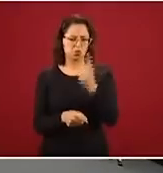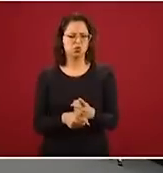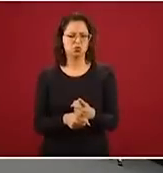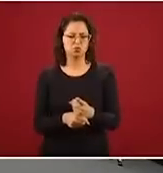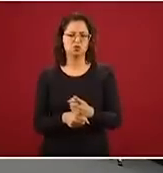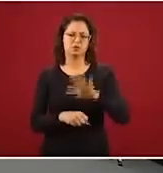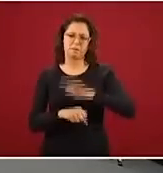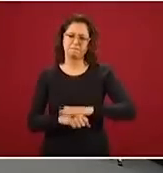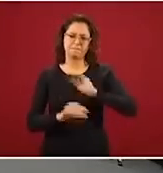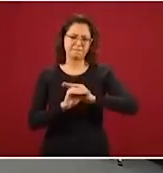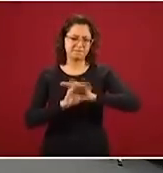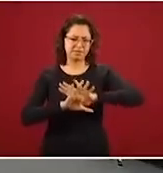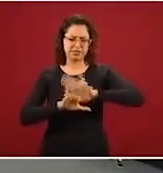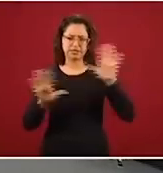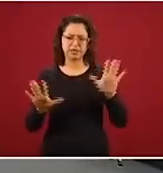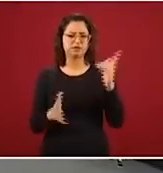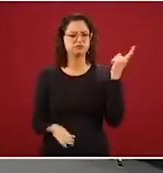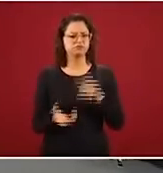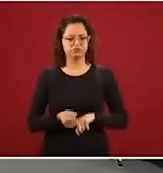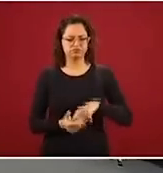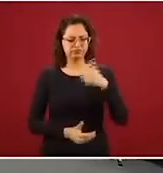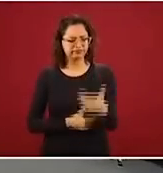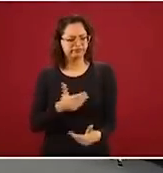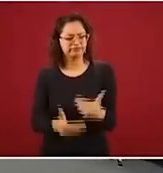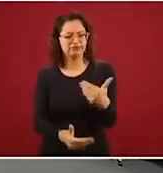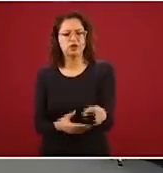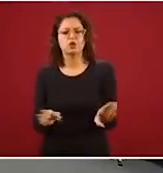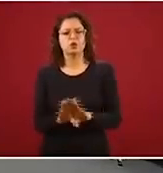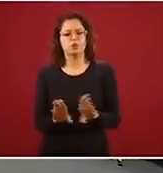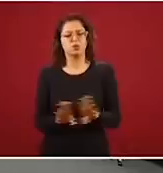de aclarar sobre el procedimiento, que me gustaría